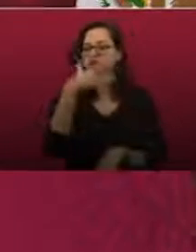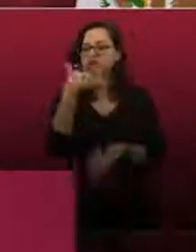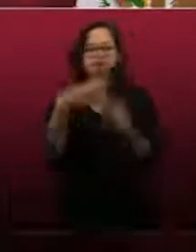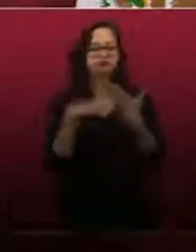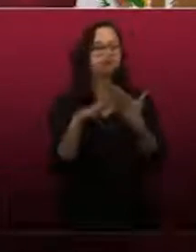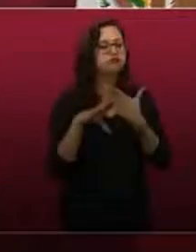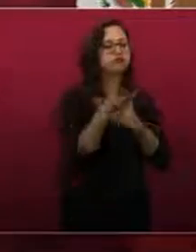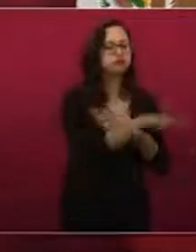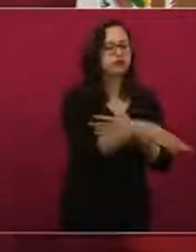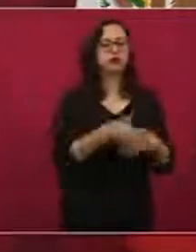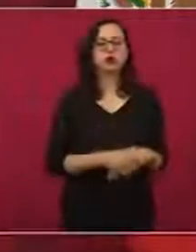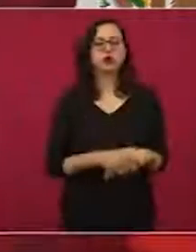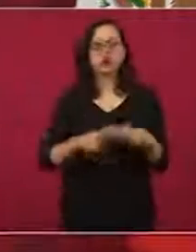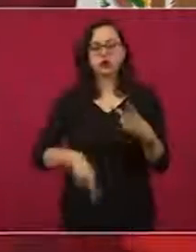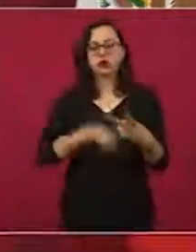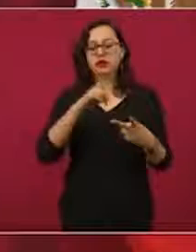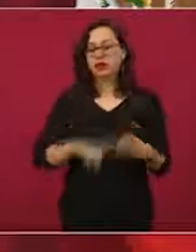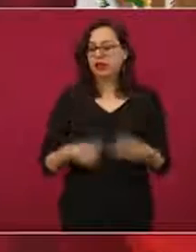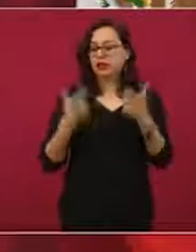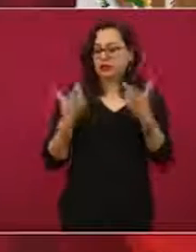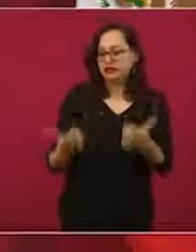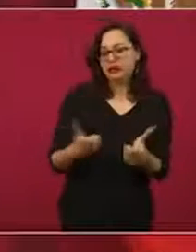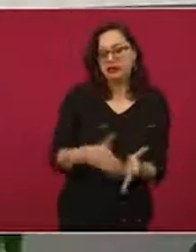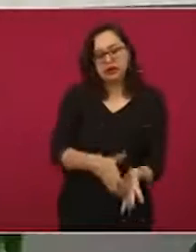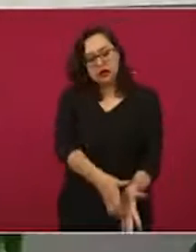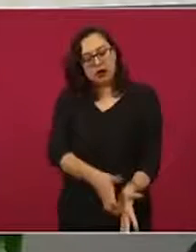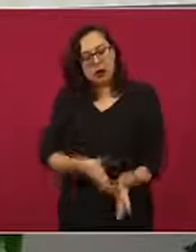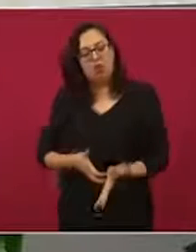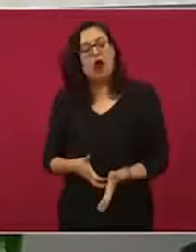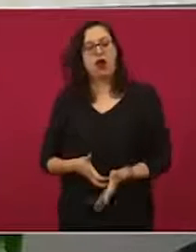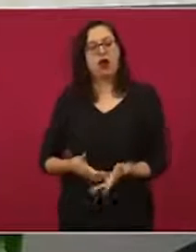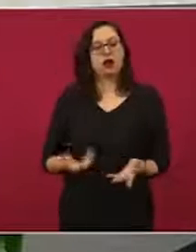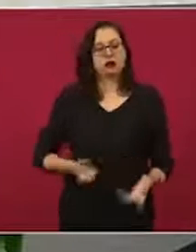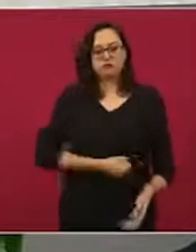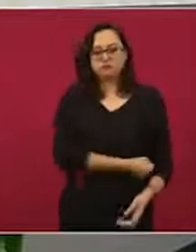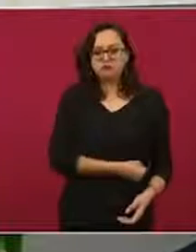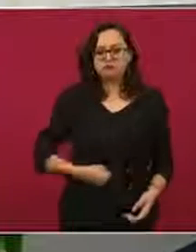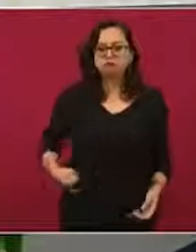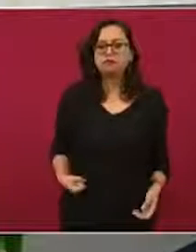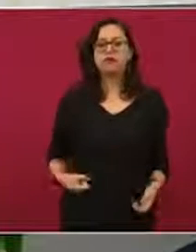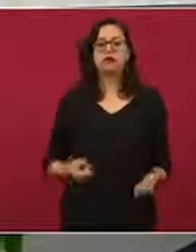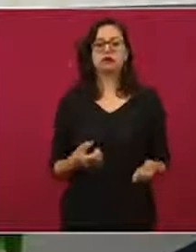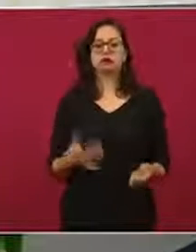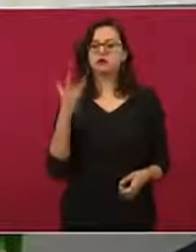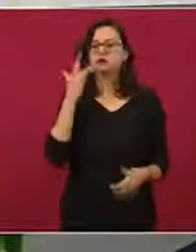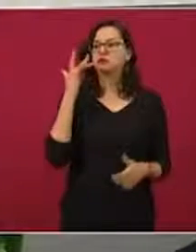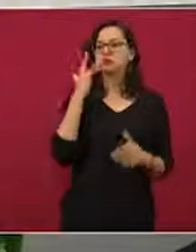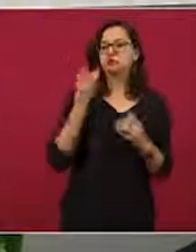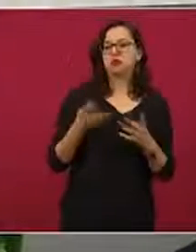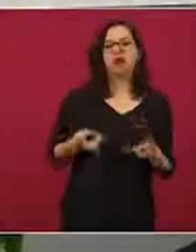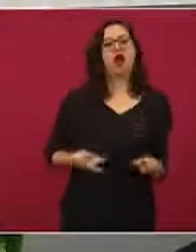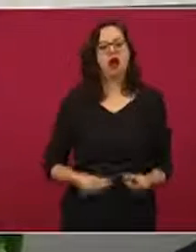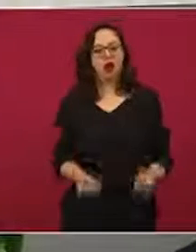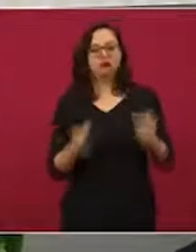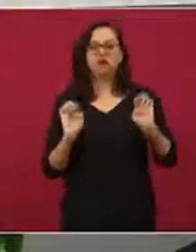ahorrando y no permitiendo los gastos superfluos. La agenda de este